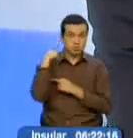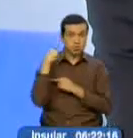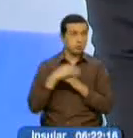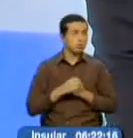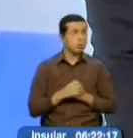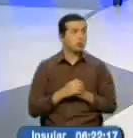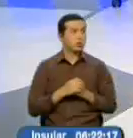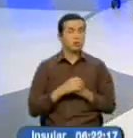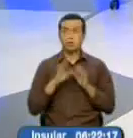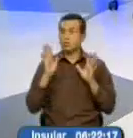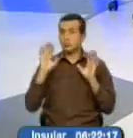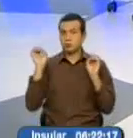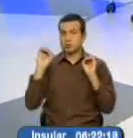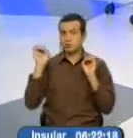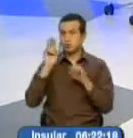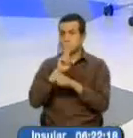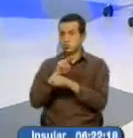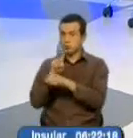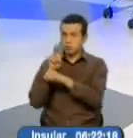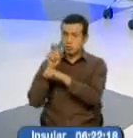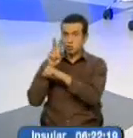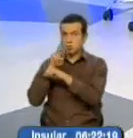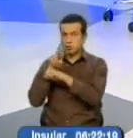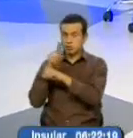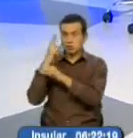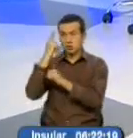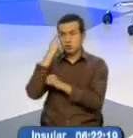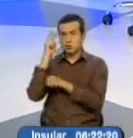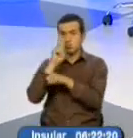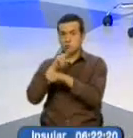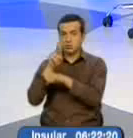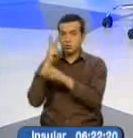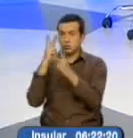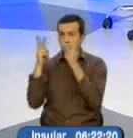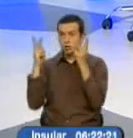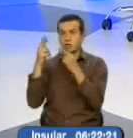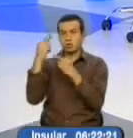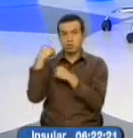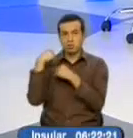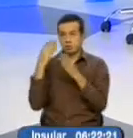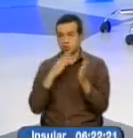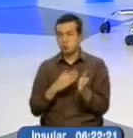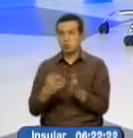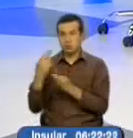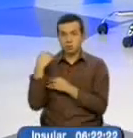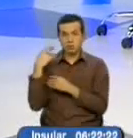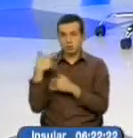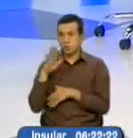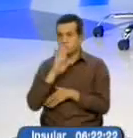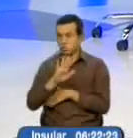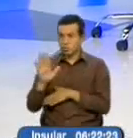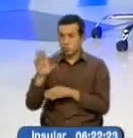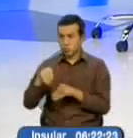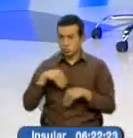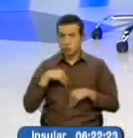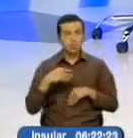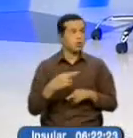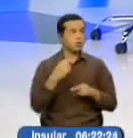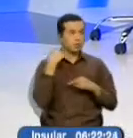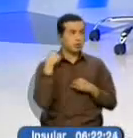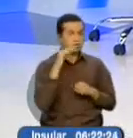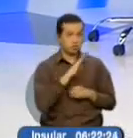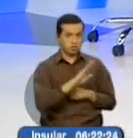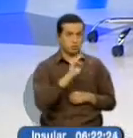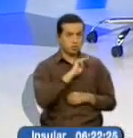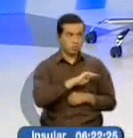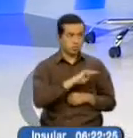hay nada que hacer desde la superintendencia, desde el punto de vista de asumir competencias que las tienen ellos. Sí y no, la competencia la tienen